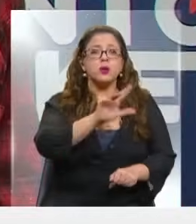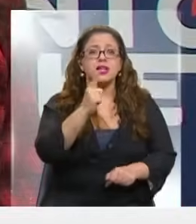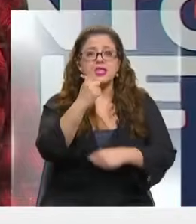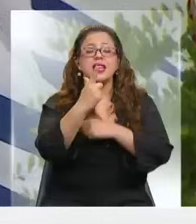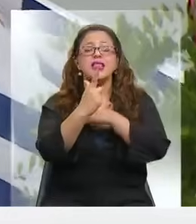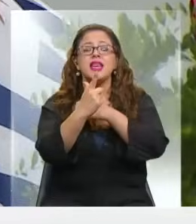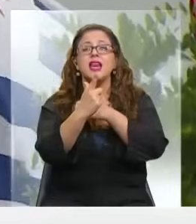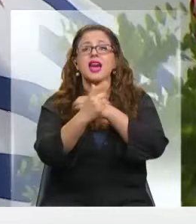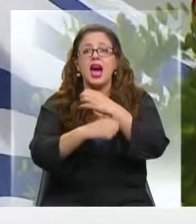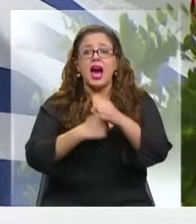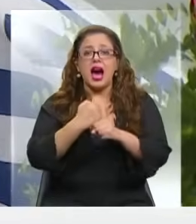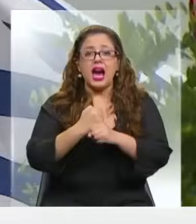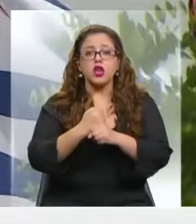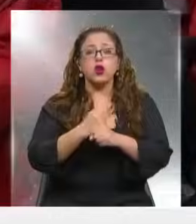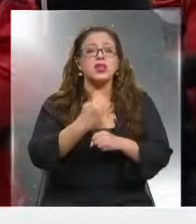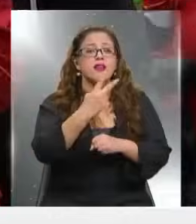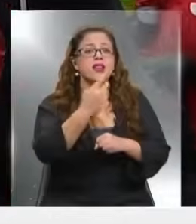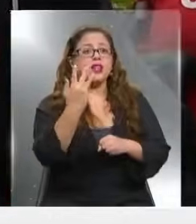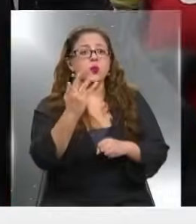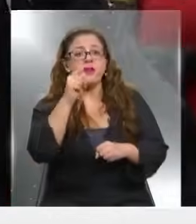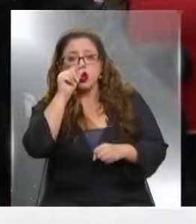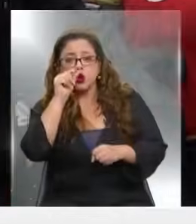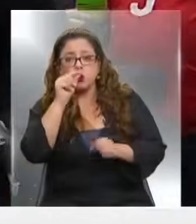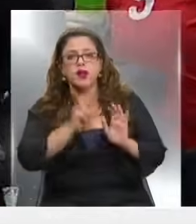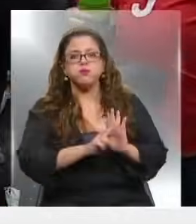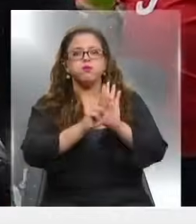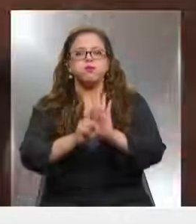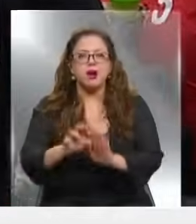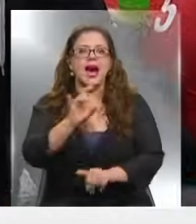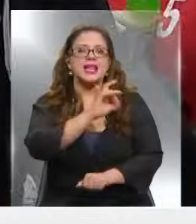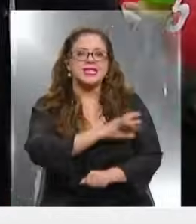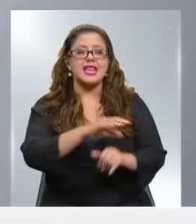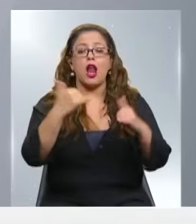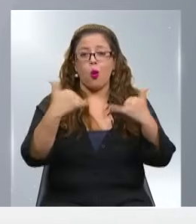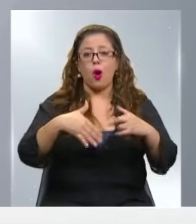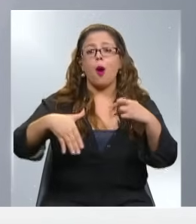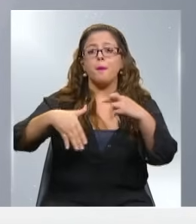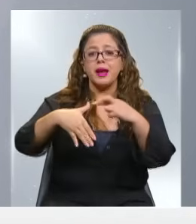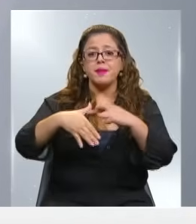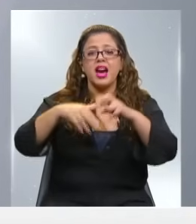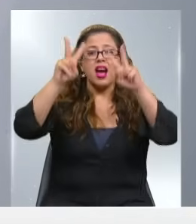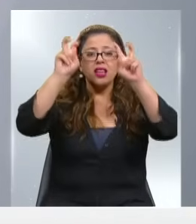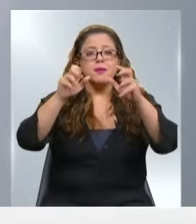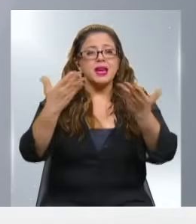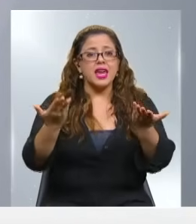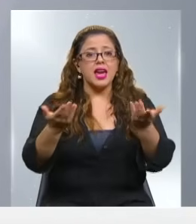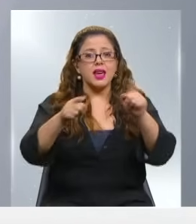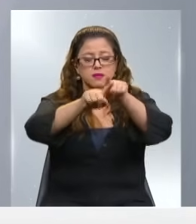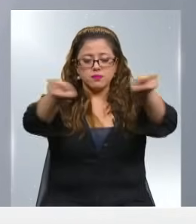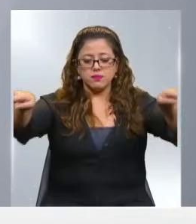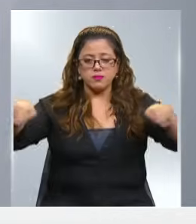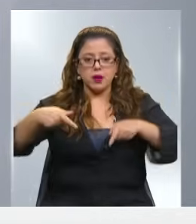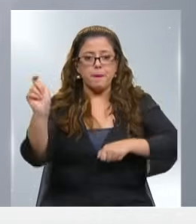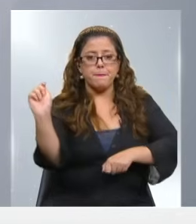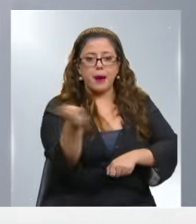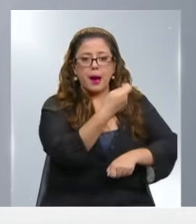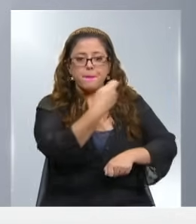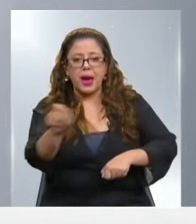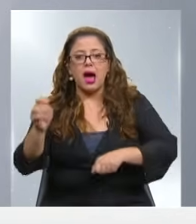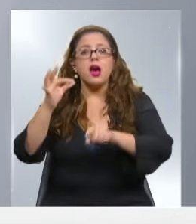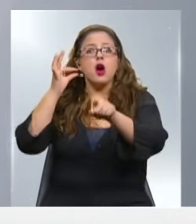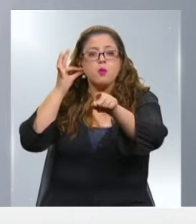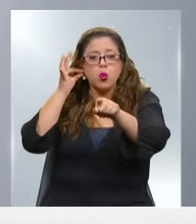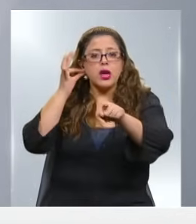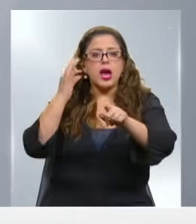el 29 de octubre estará representando a nuestro país en estos Juegos Panamericanos, específicamente en el tenis de mesa. Es una de las